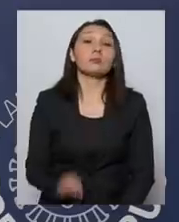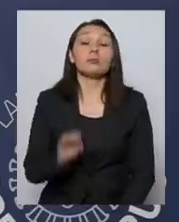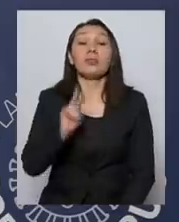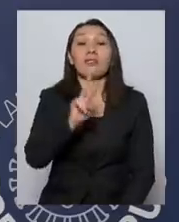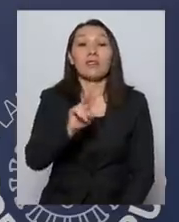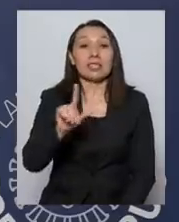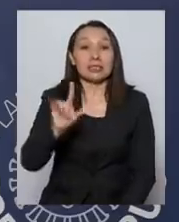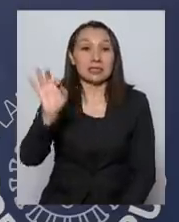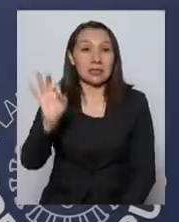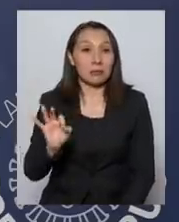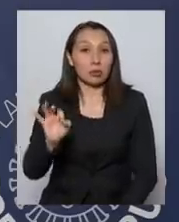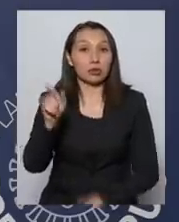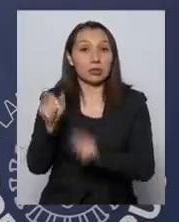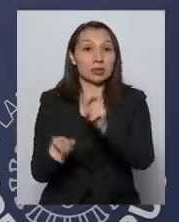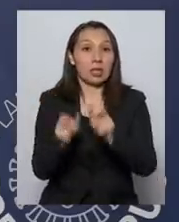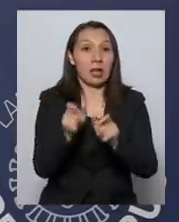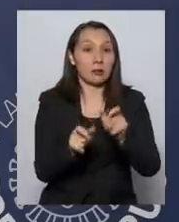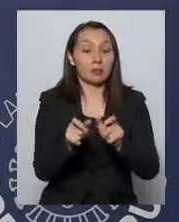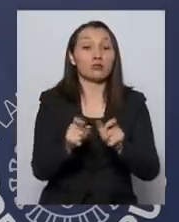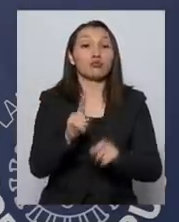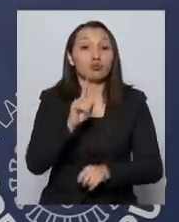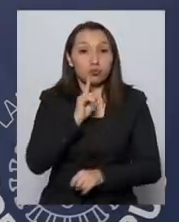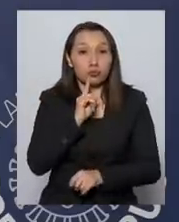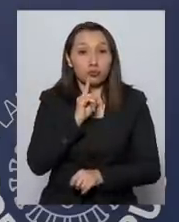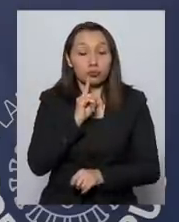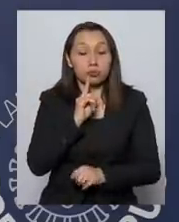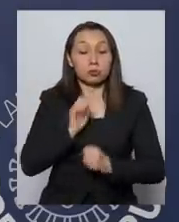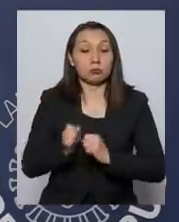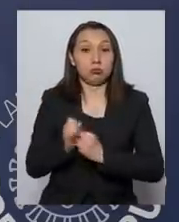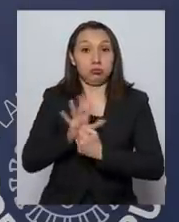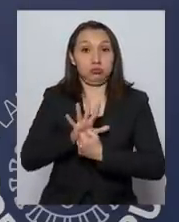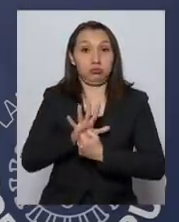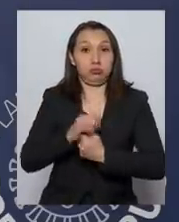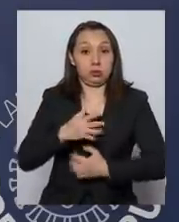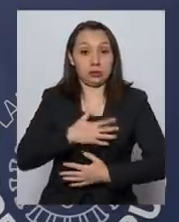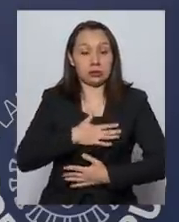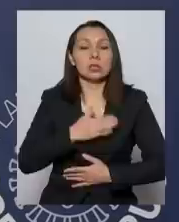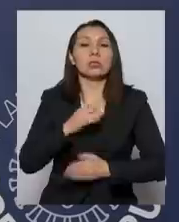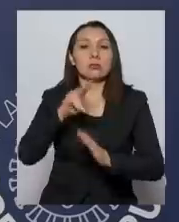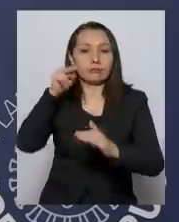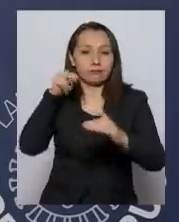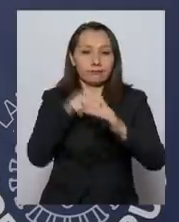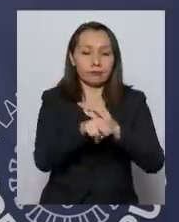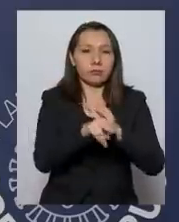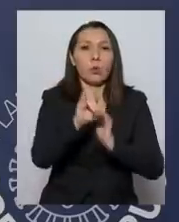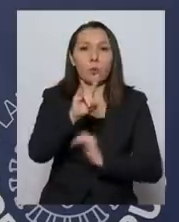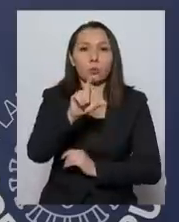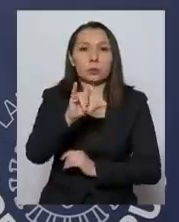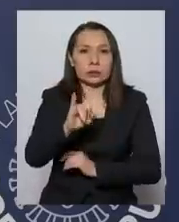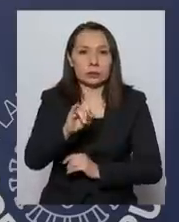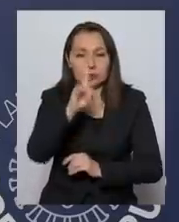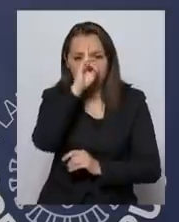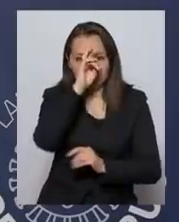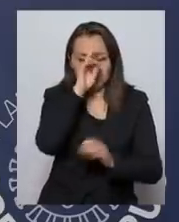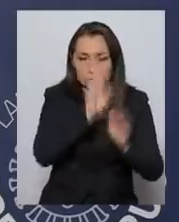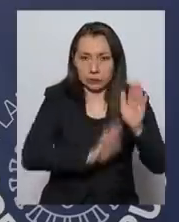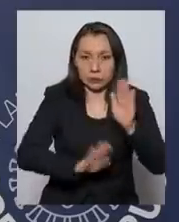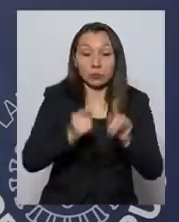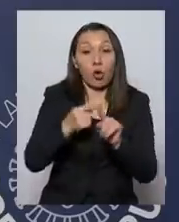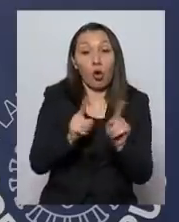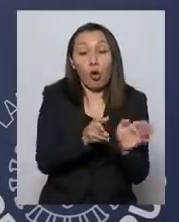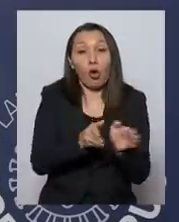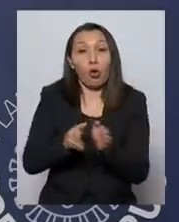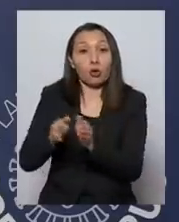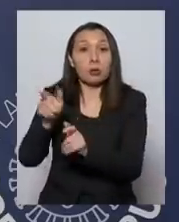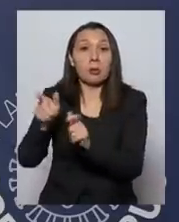Solo el 27% de los pacientes que tienen COVID están en una unidad de tratamiento intensivo y los otros, normalmente pacientes